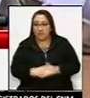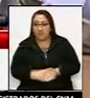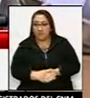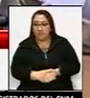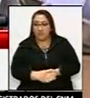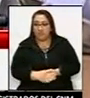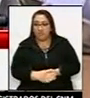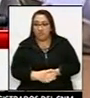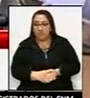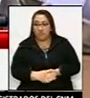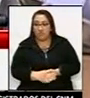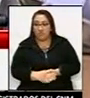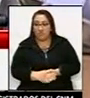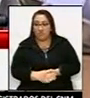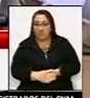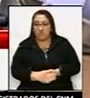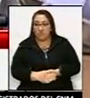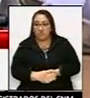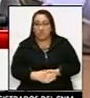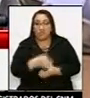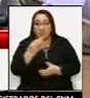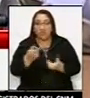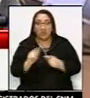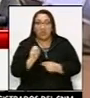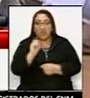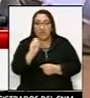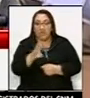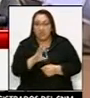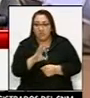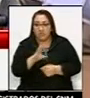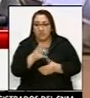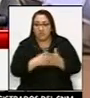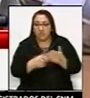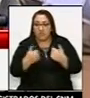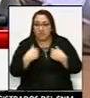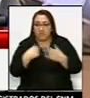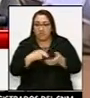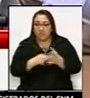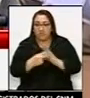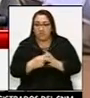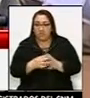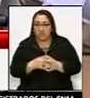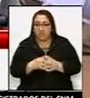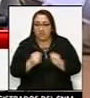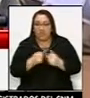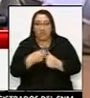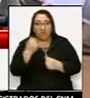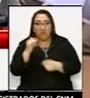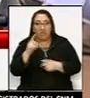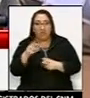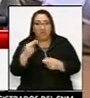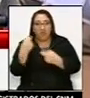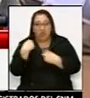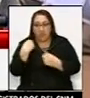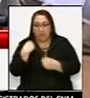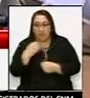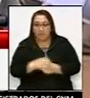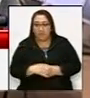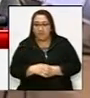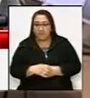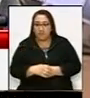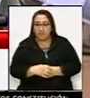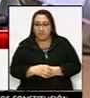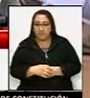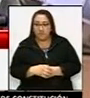excepción? Que en general cuando se dice que debe la idea de un en